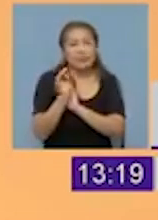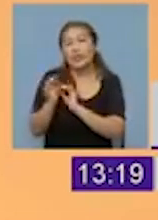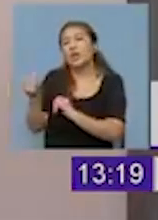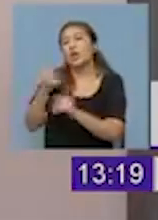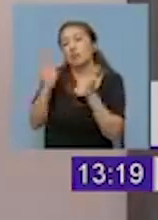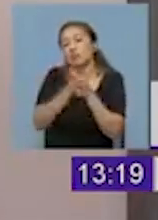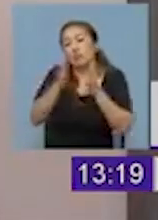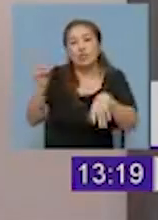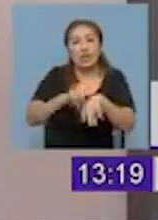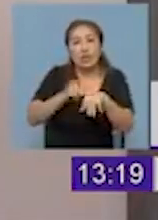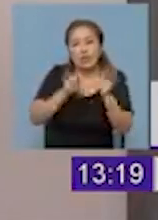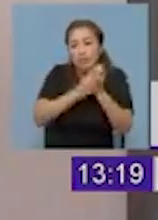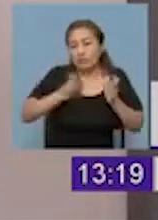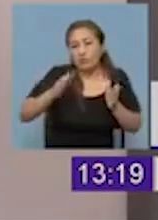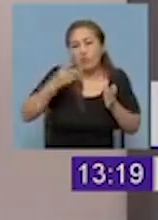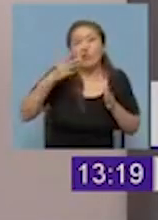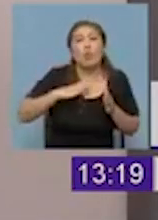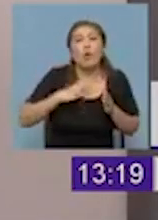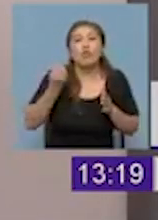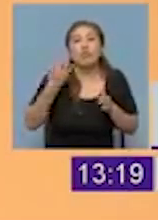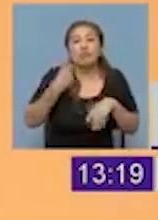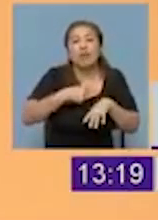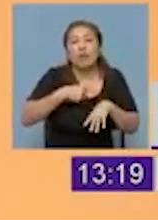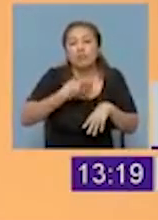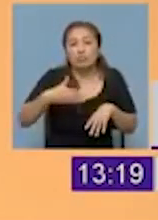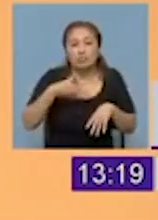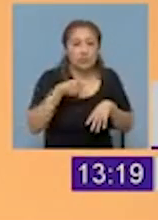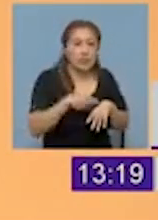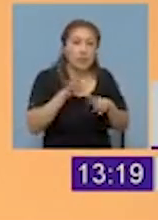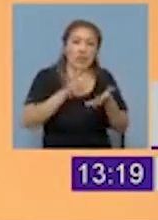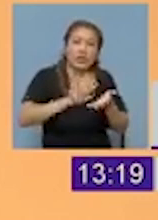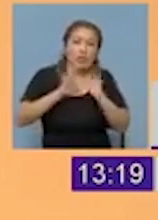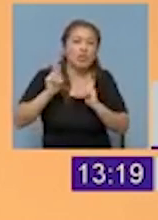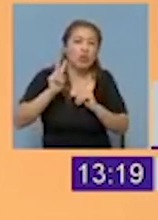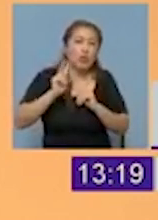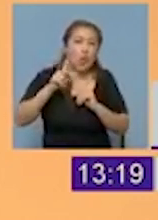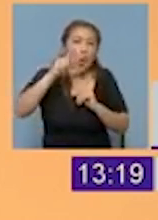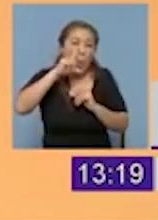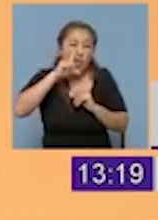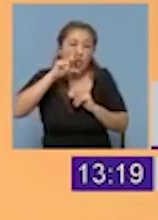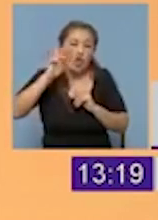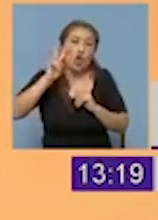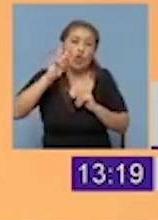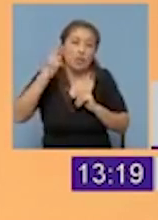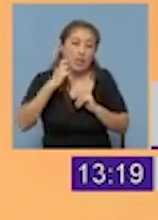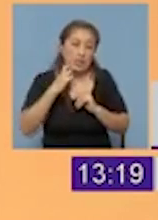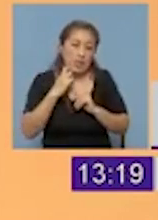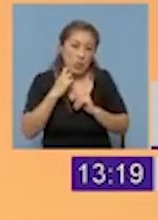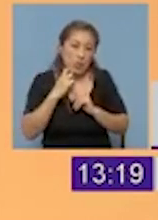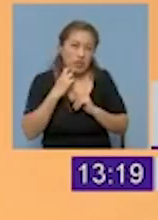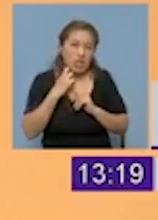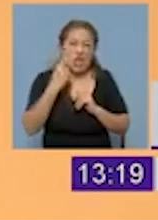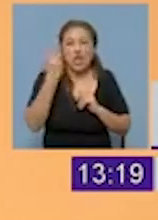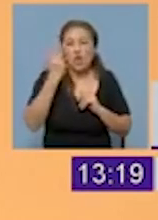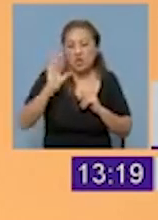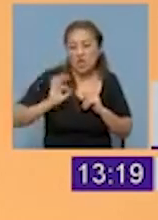plazo piensan entregar o terminar la última etapa y nosotros esperamos a mitad del año que viene tener terminado digamos a dos años y